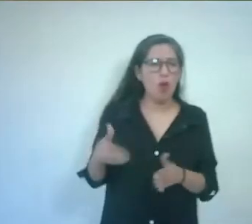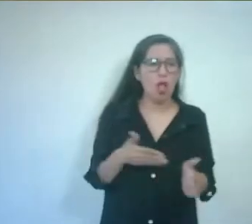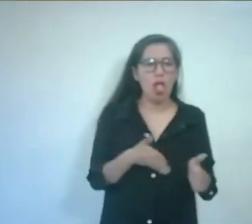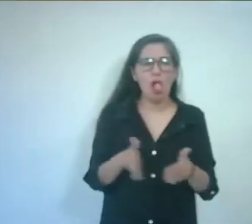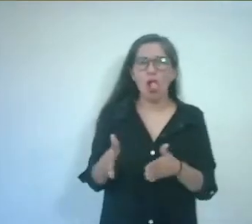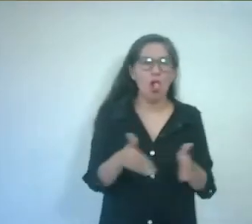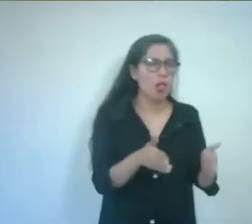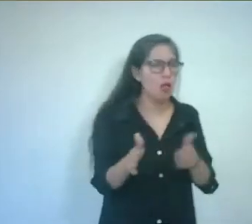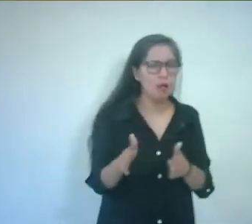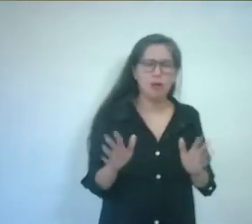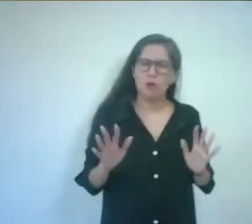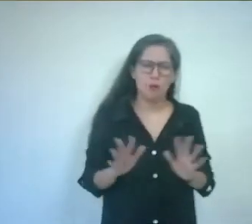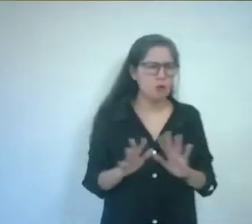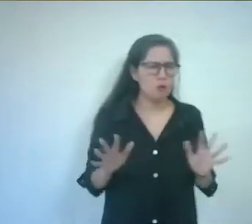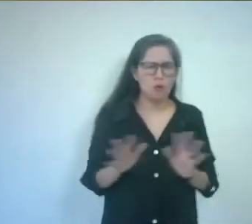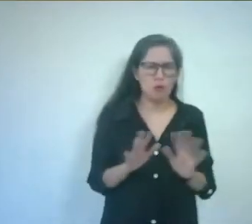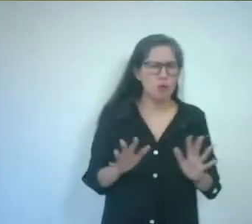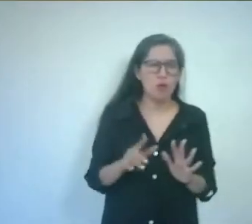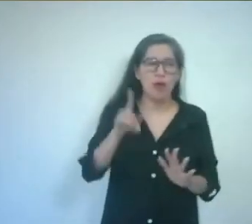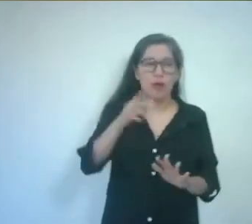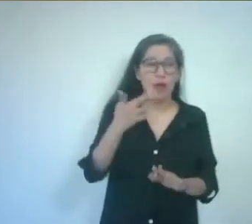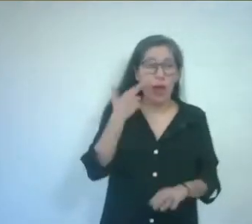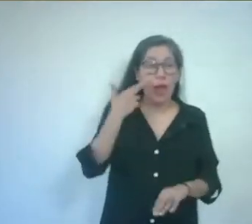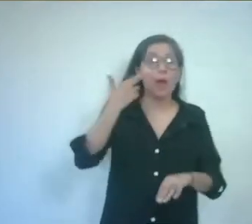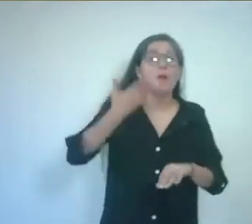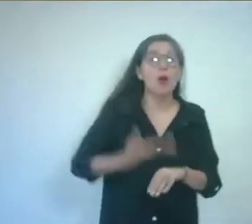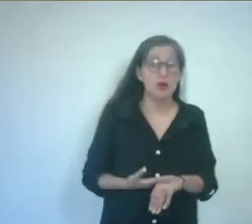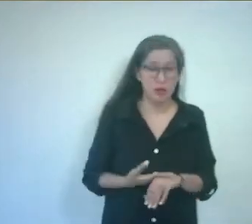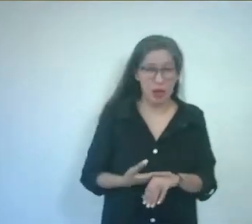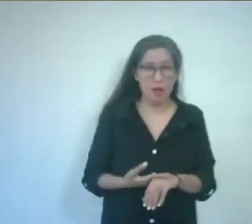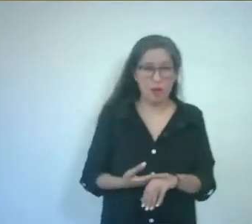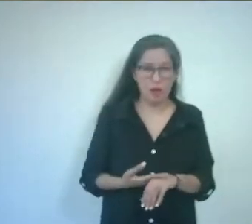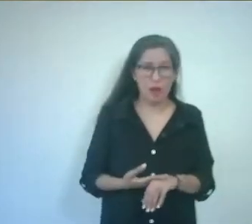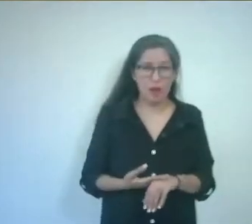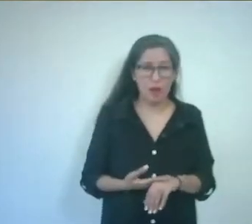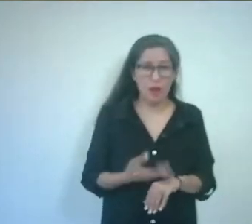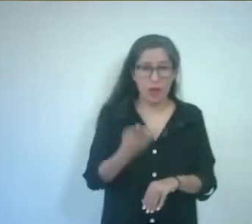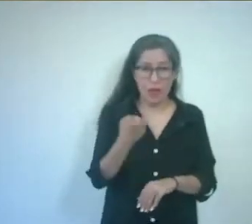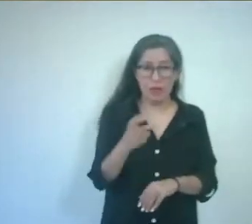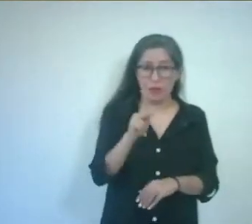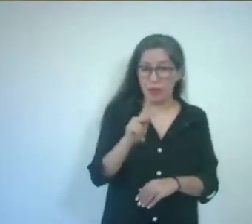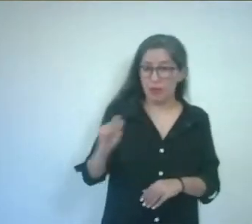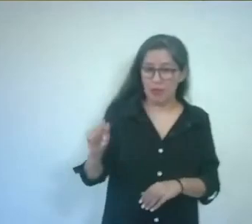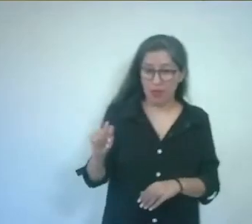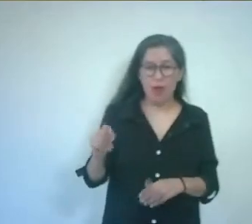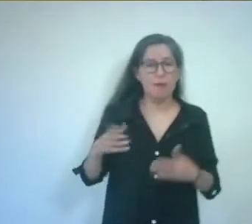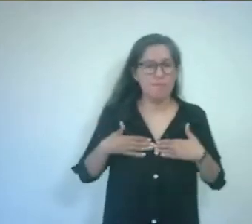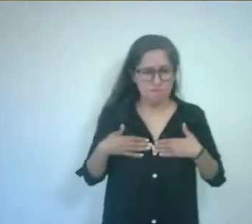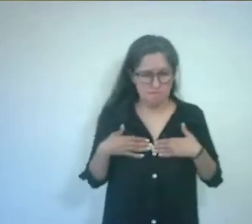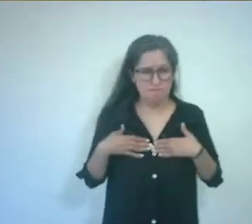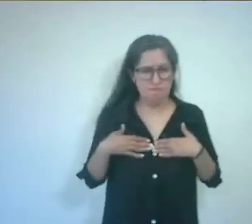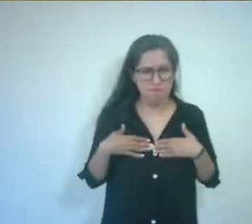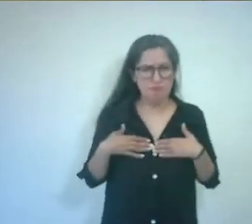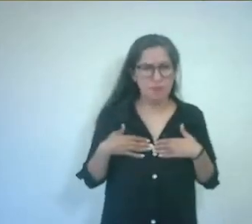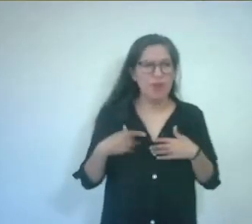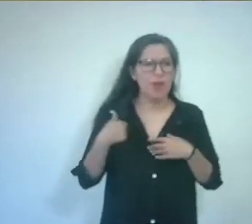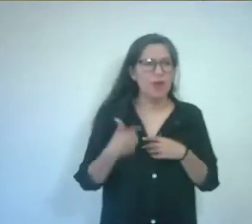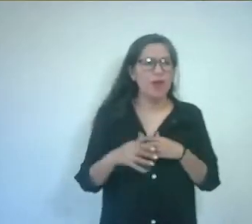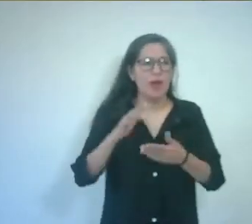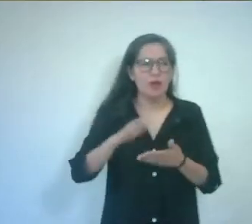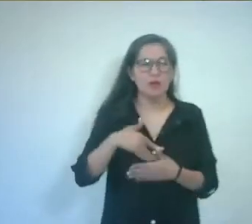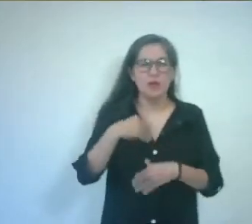llevar. Tenemos que ser responsables, esa es la actitud del Partido del Trabajo. Hacemos un llamado, un saludo y